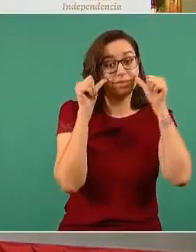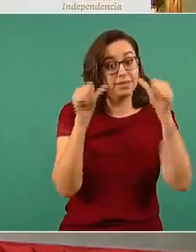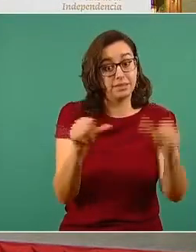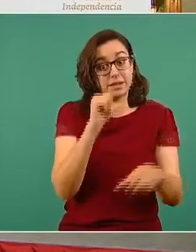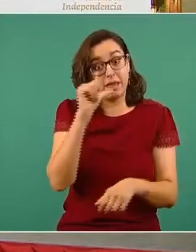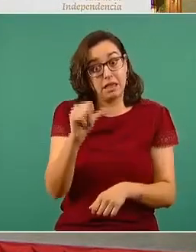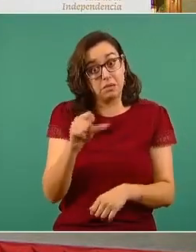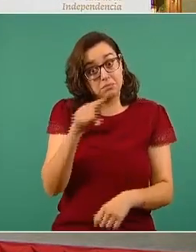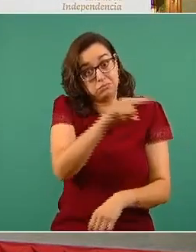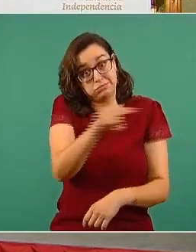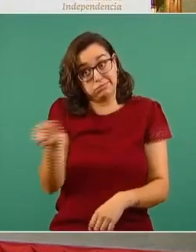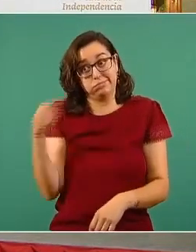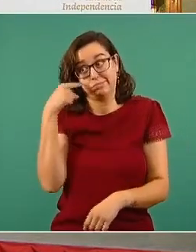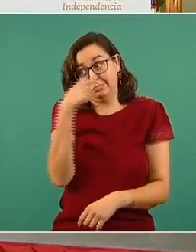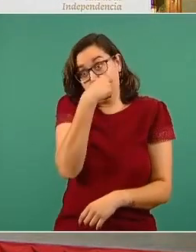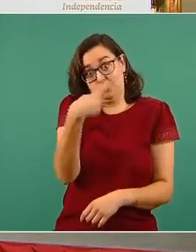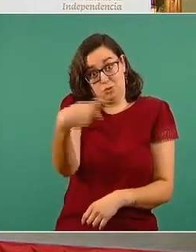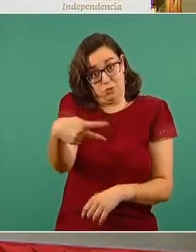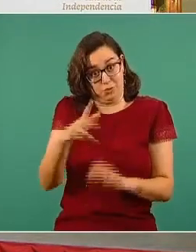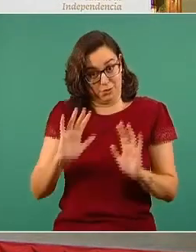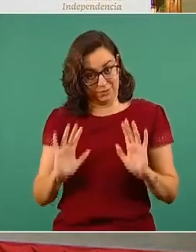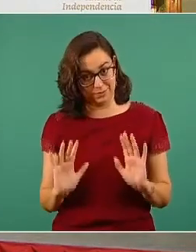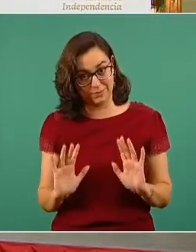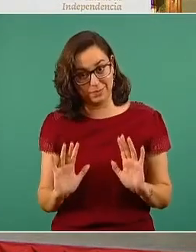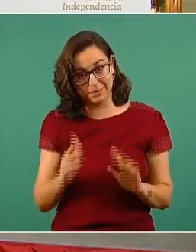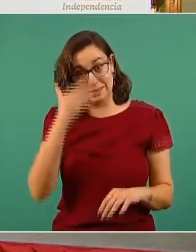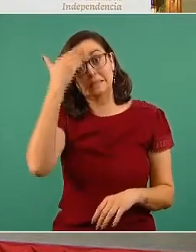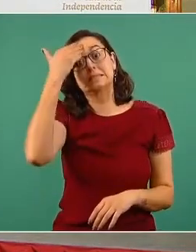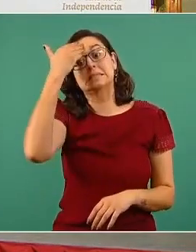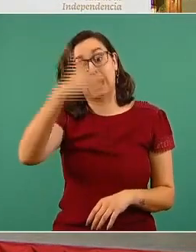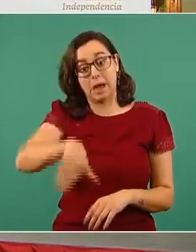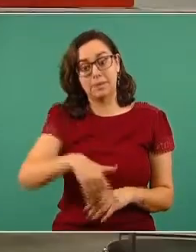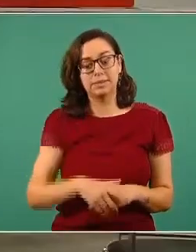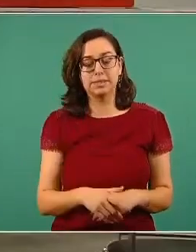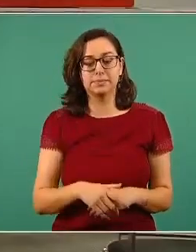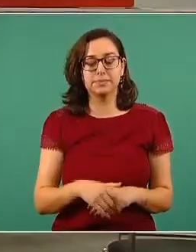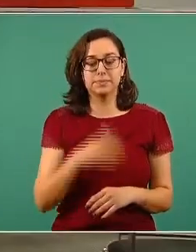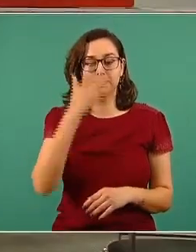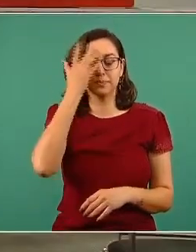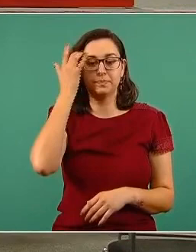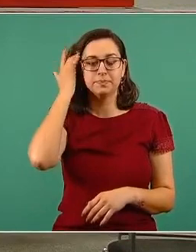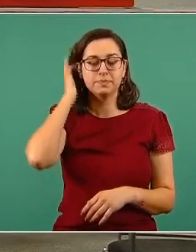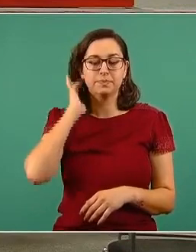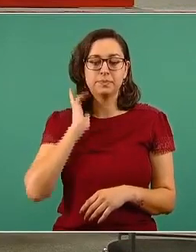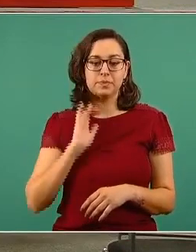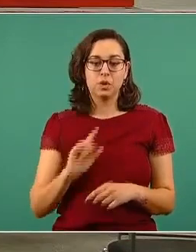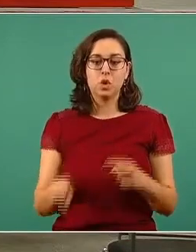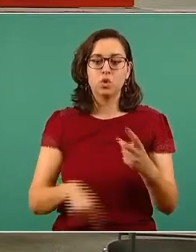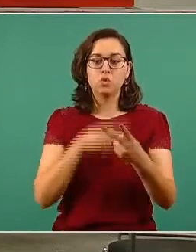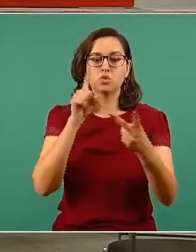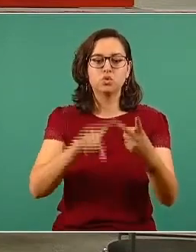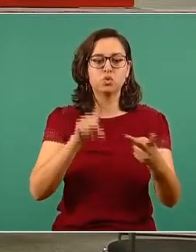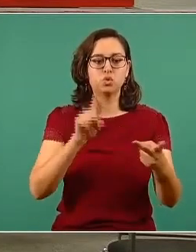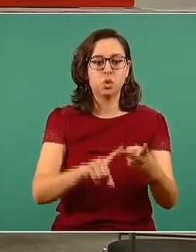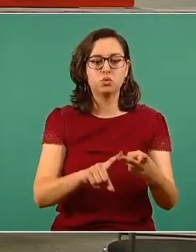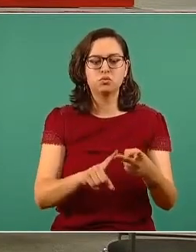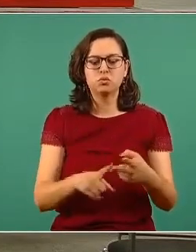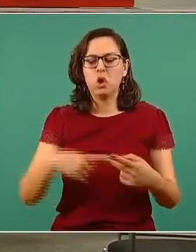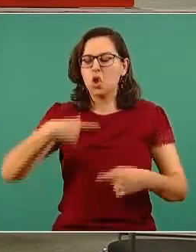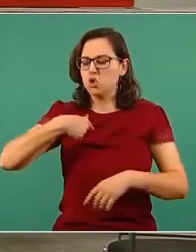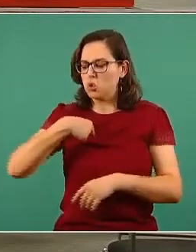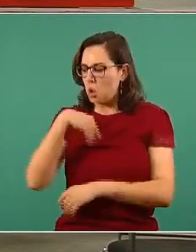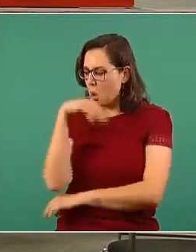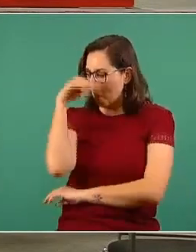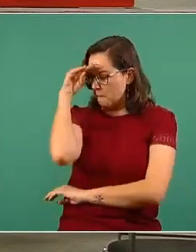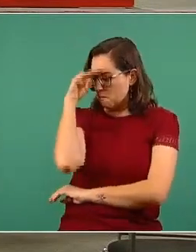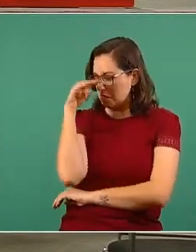consideración. La otra sería, muy importante, que esto no sea un acto programado u organizado que